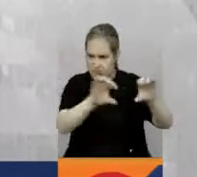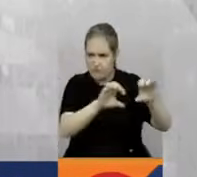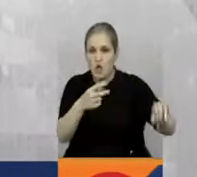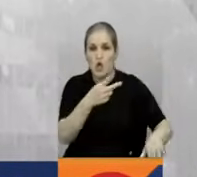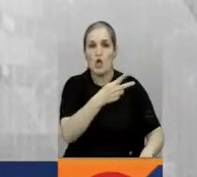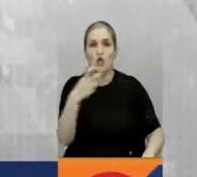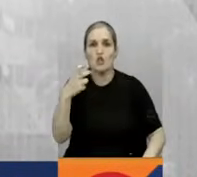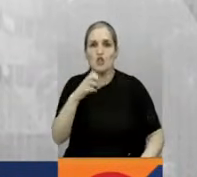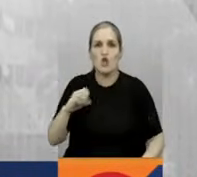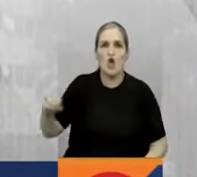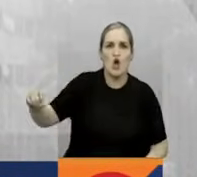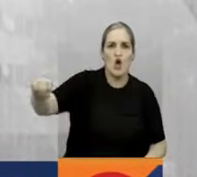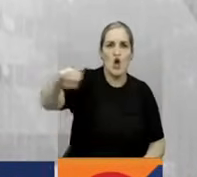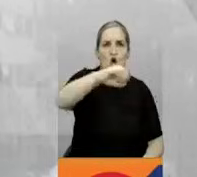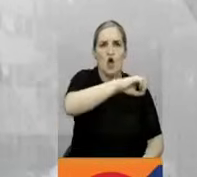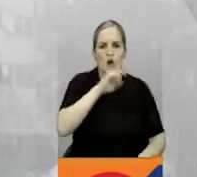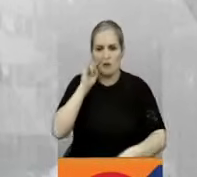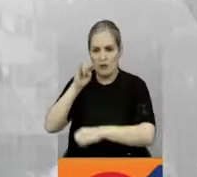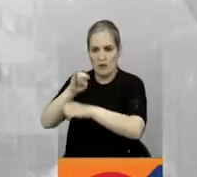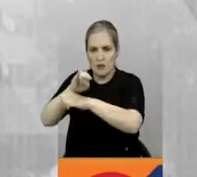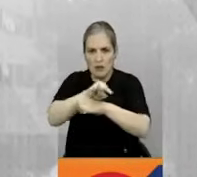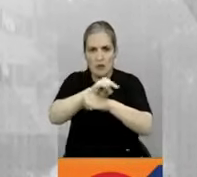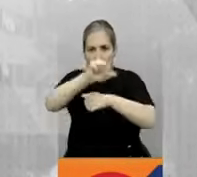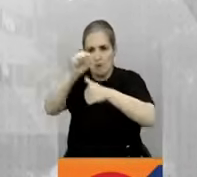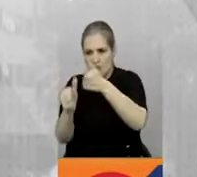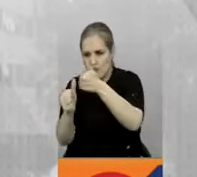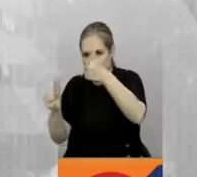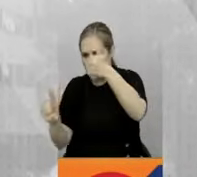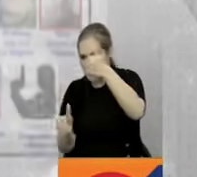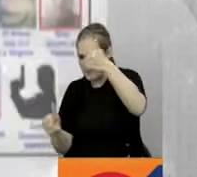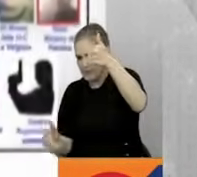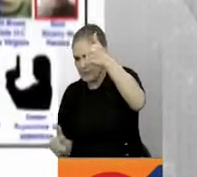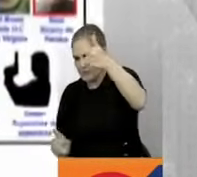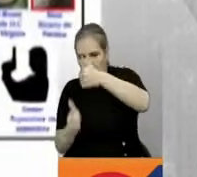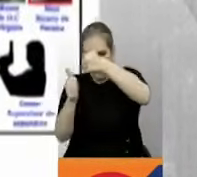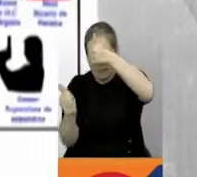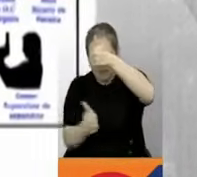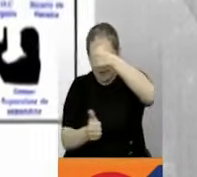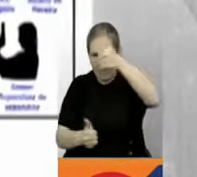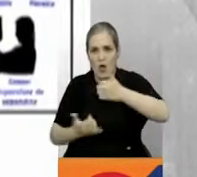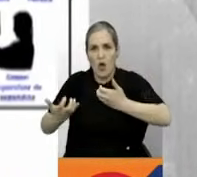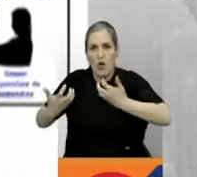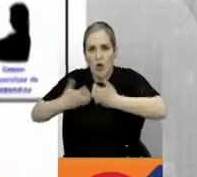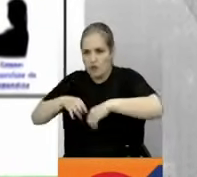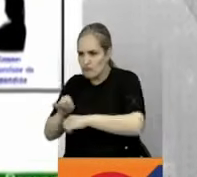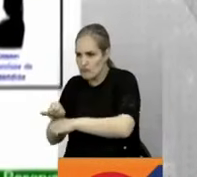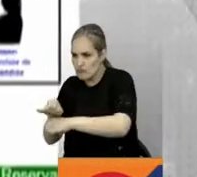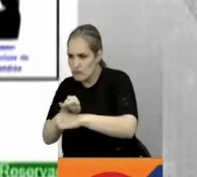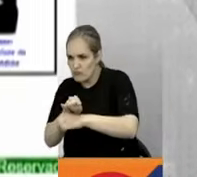en una estructura de supervisión y control funcional y en otra de abastecimiento,